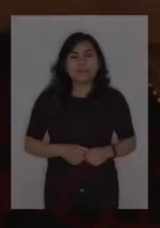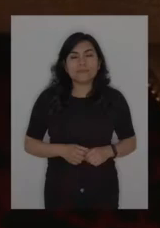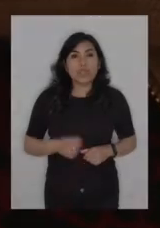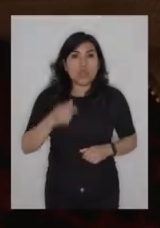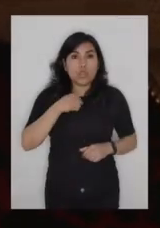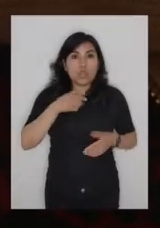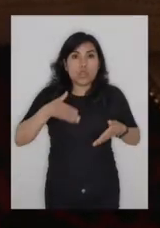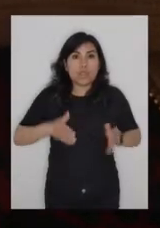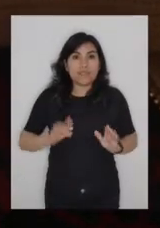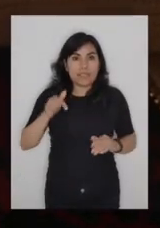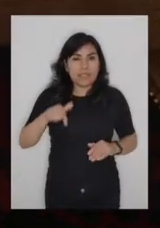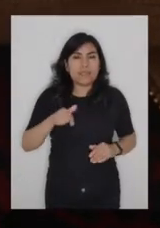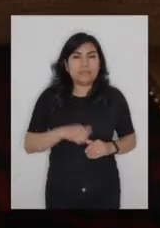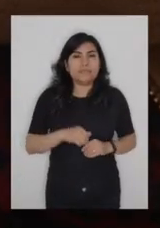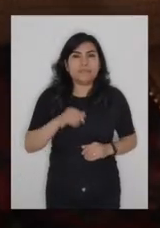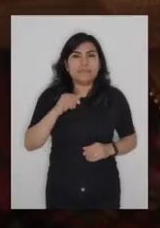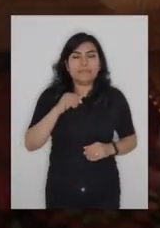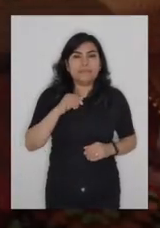Yo nací acá en Róbalo.